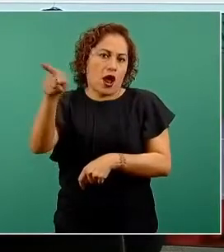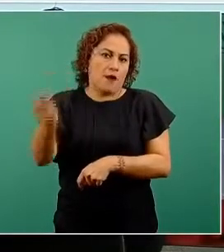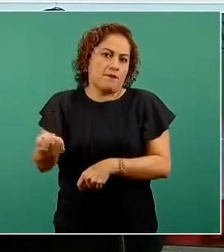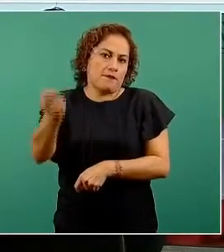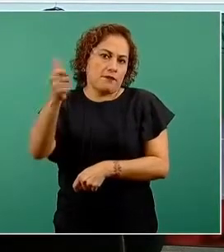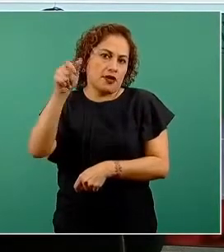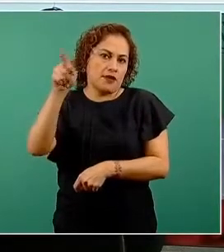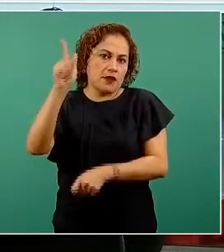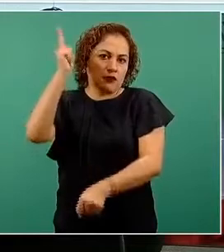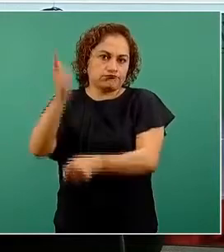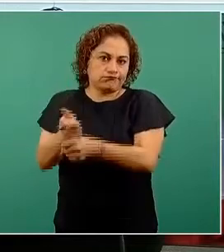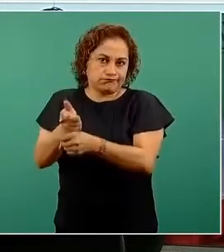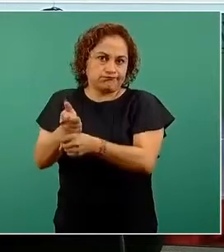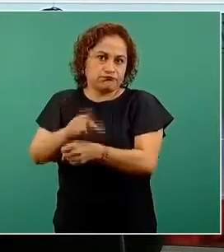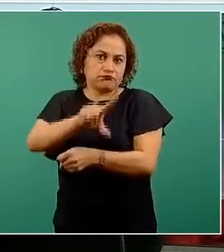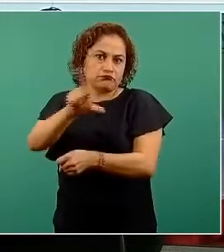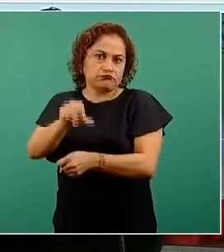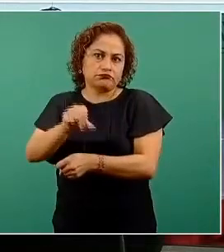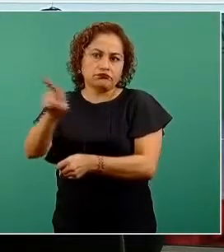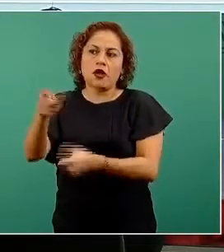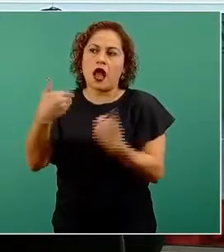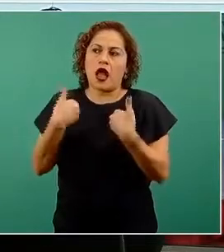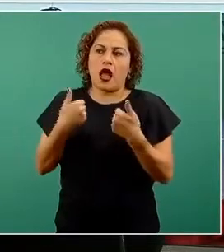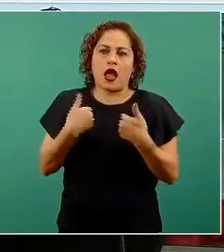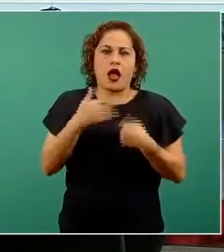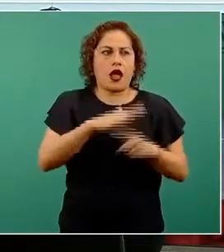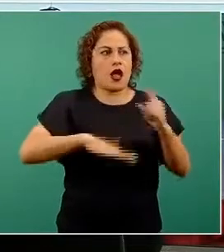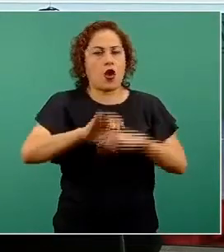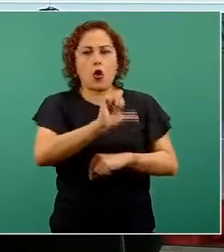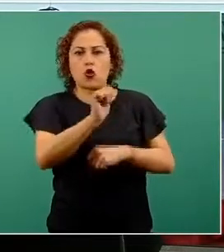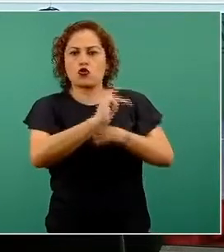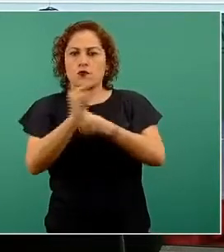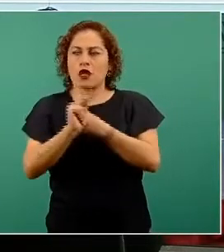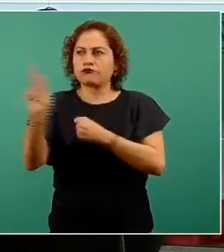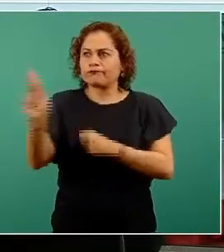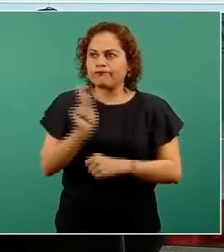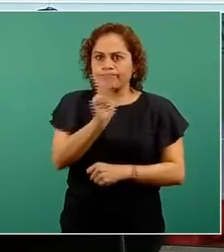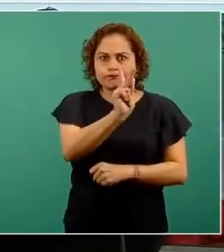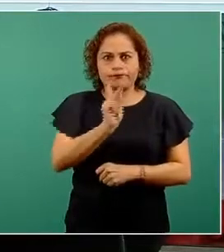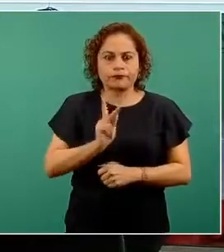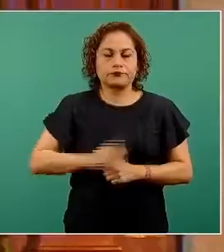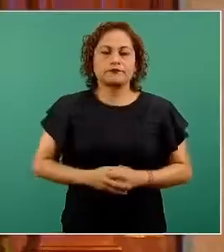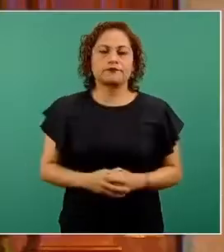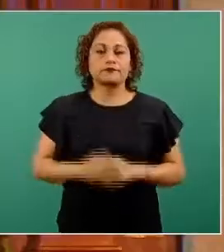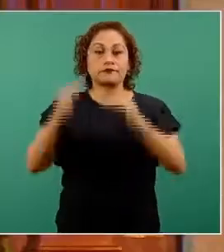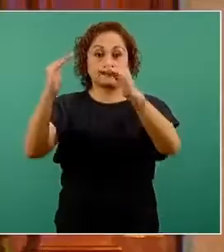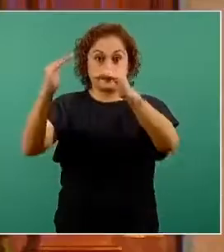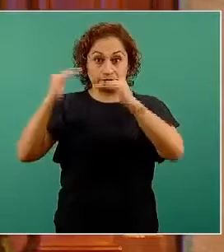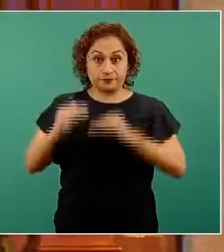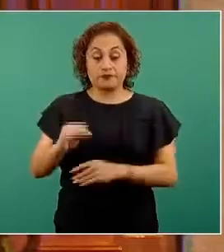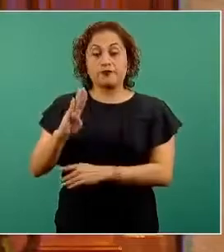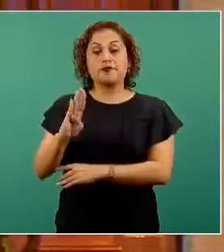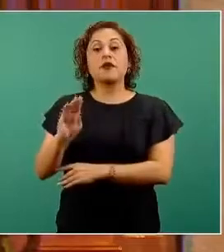que realizó la mayor identificación o estudio de esta variante. Le sigue la